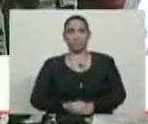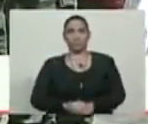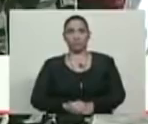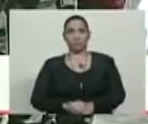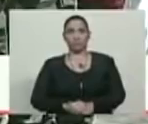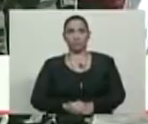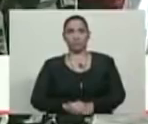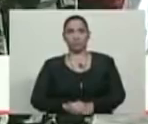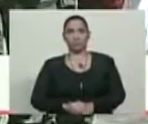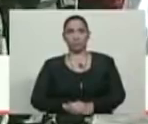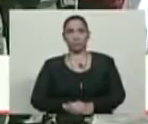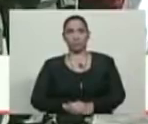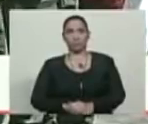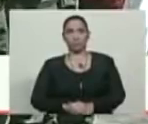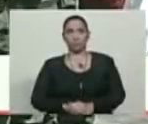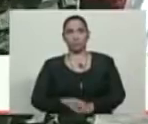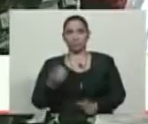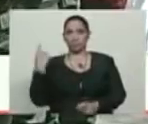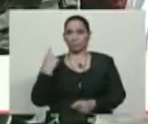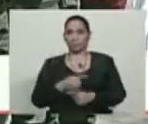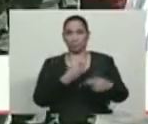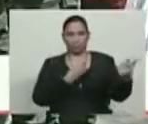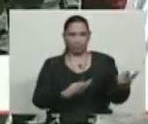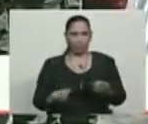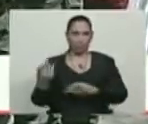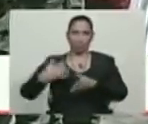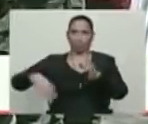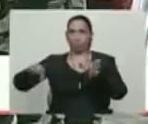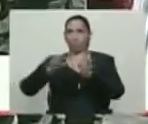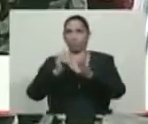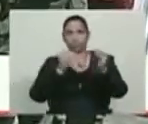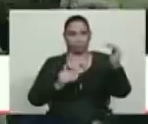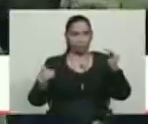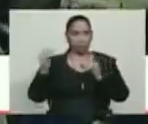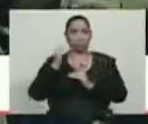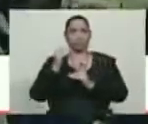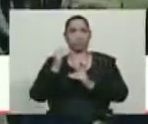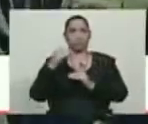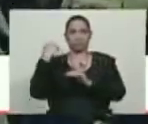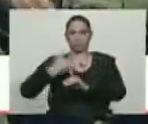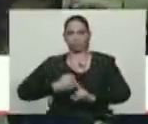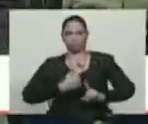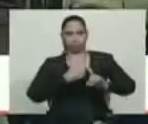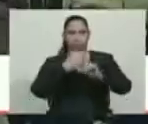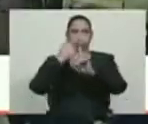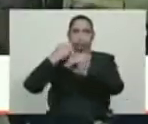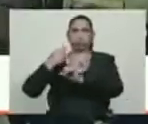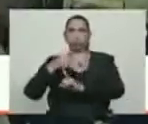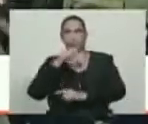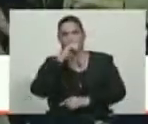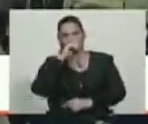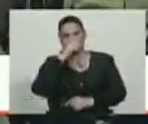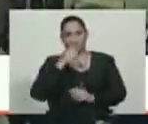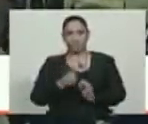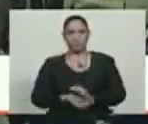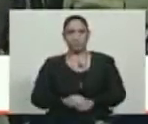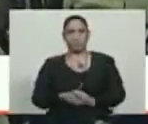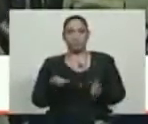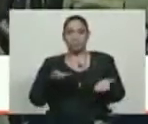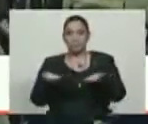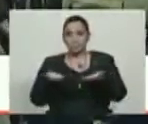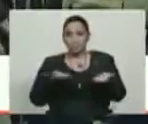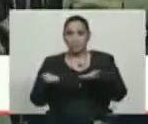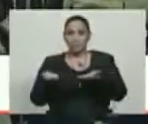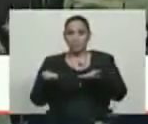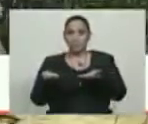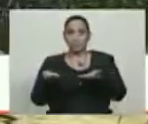llevarnos a reanimar la moral combatiente, combativa, la moral de servicio, la